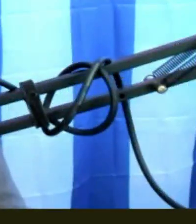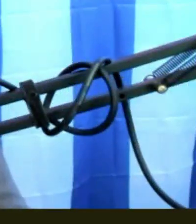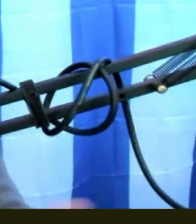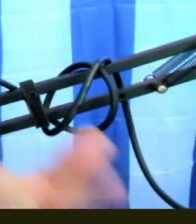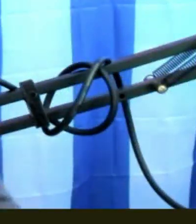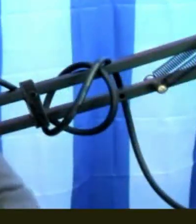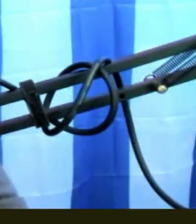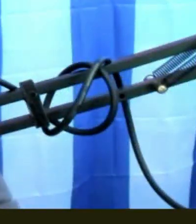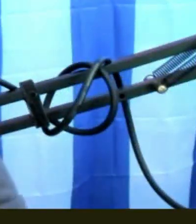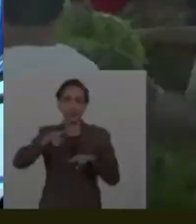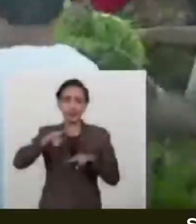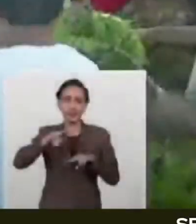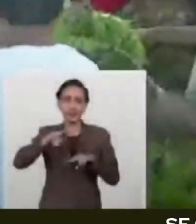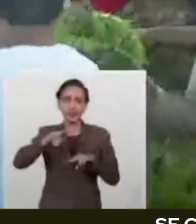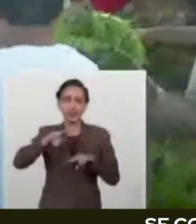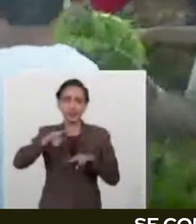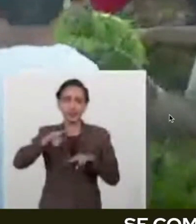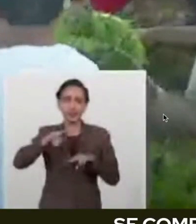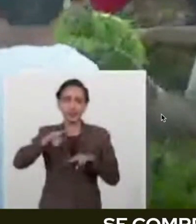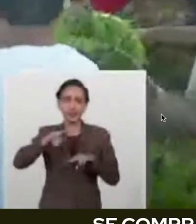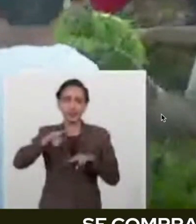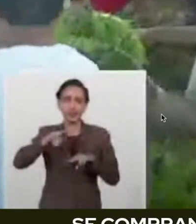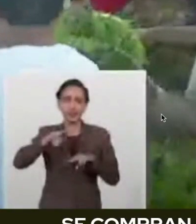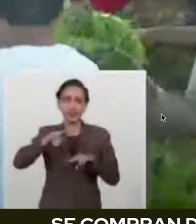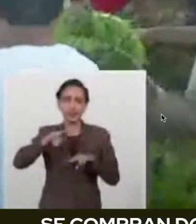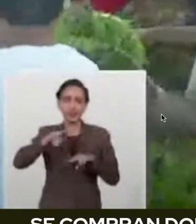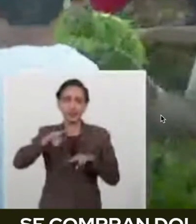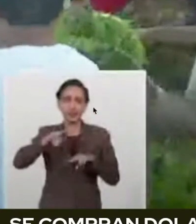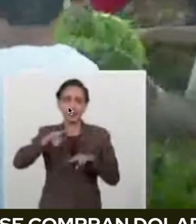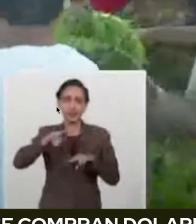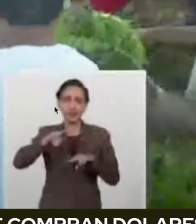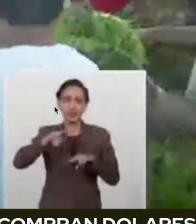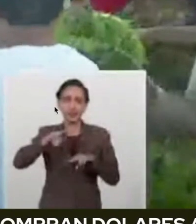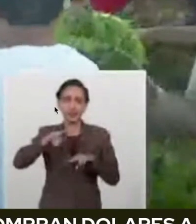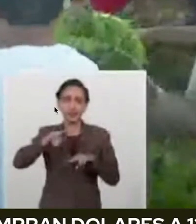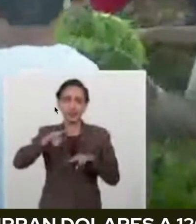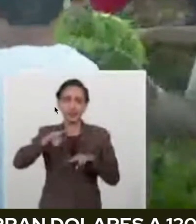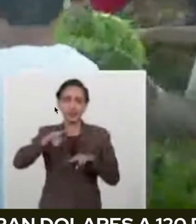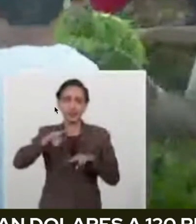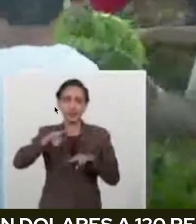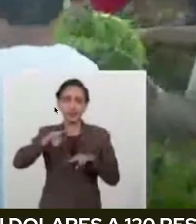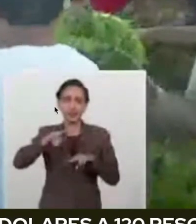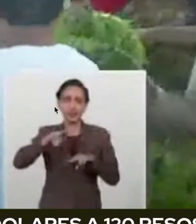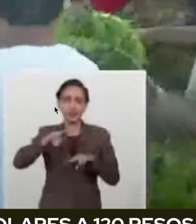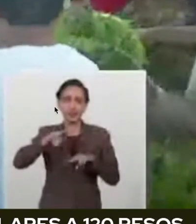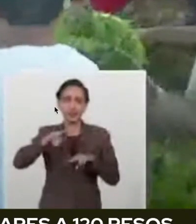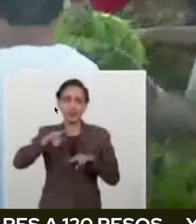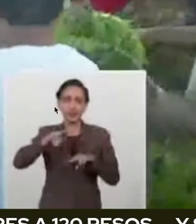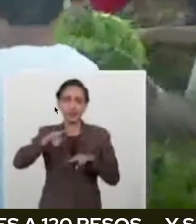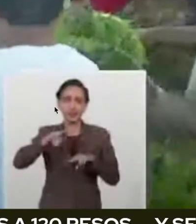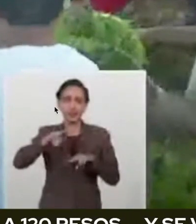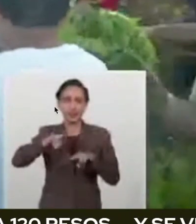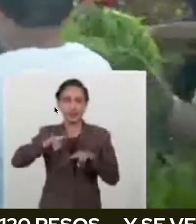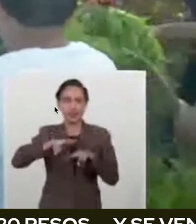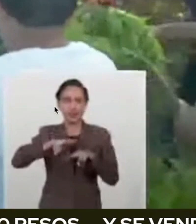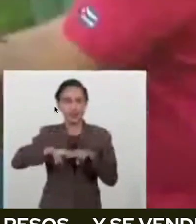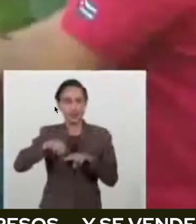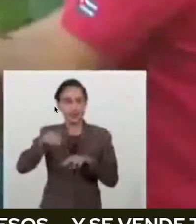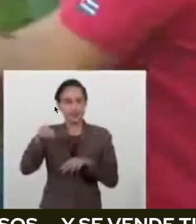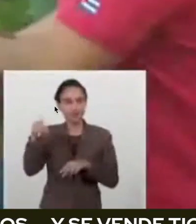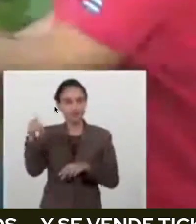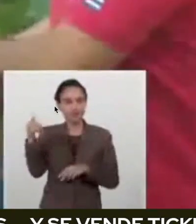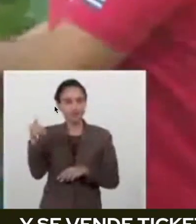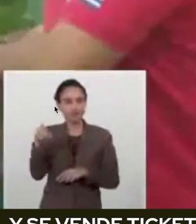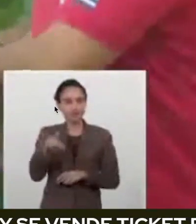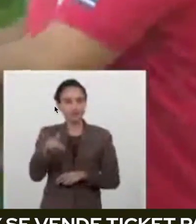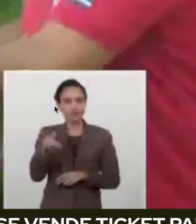ustedes no saben pero yo sé por eso especialista en rituales rituales precolombinos post huracanicos